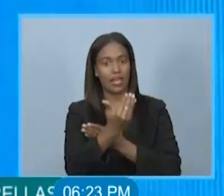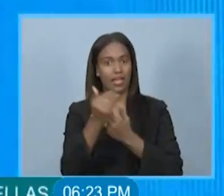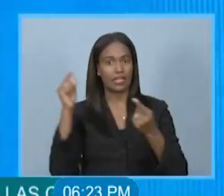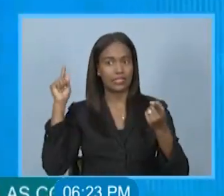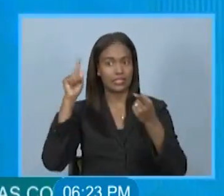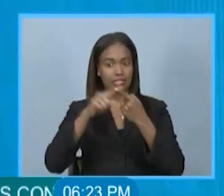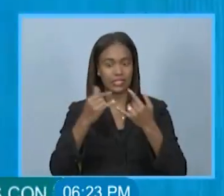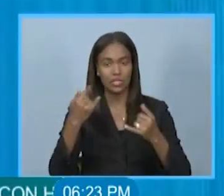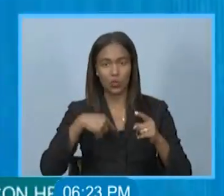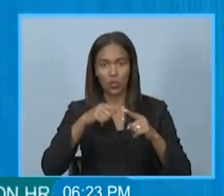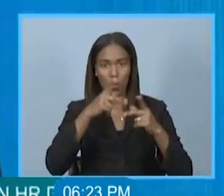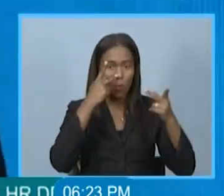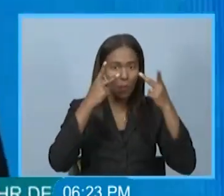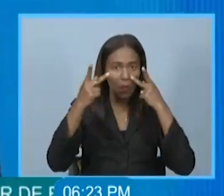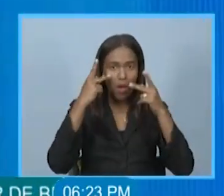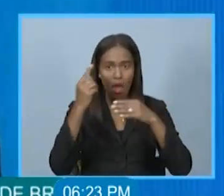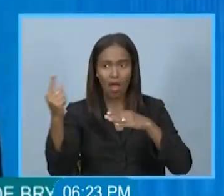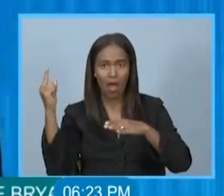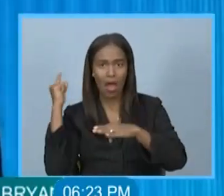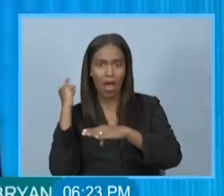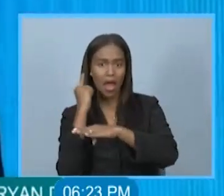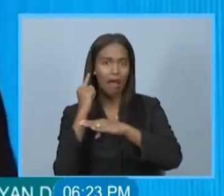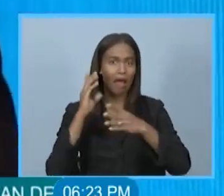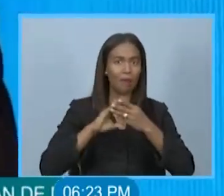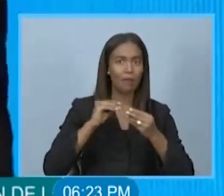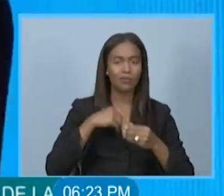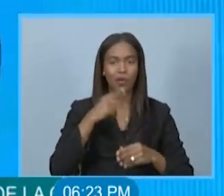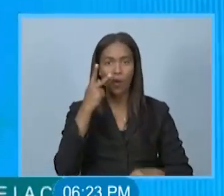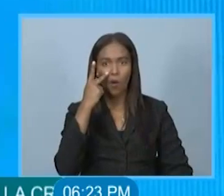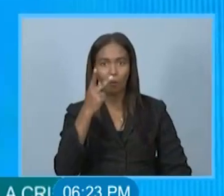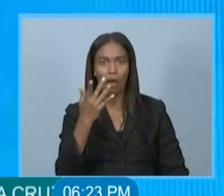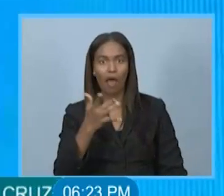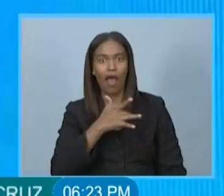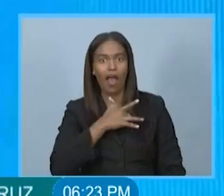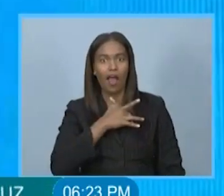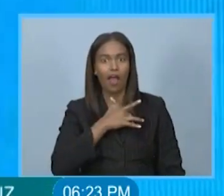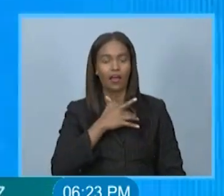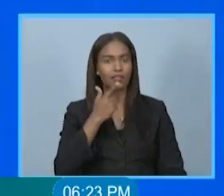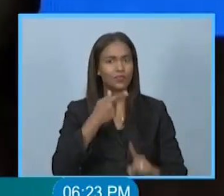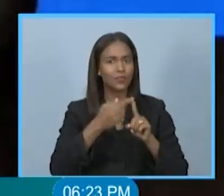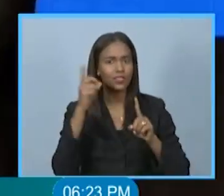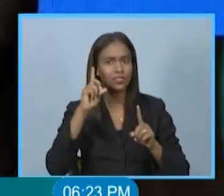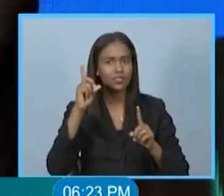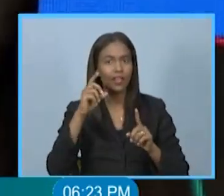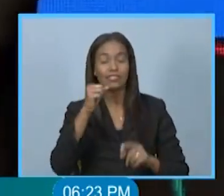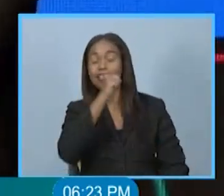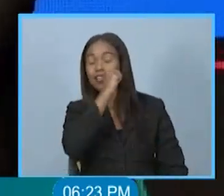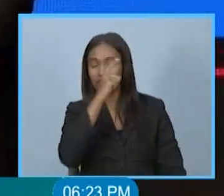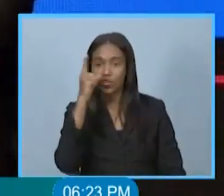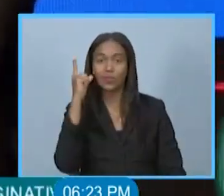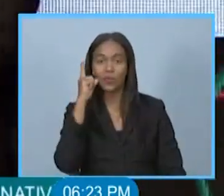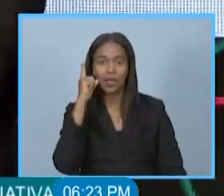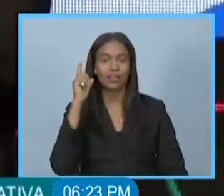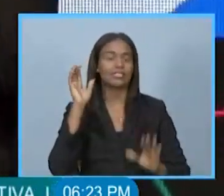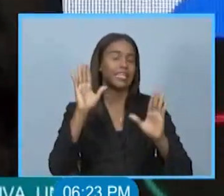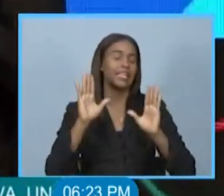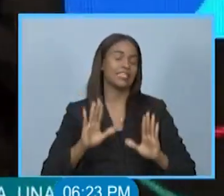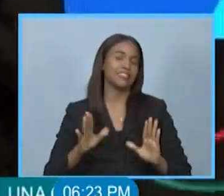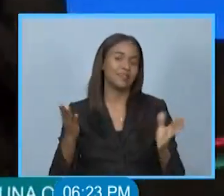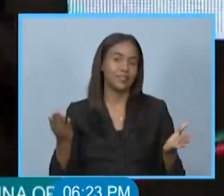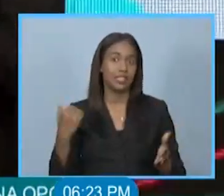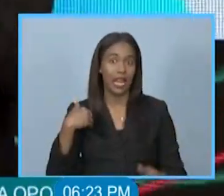cada vez que veo que uno de mis compañeros subi dice algo me quedo totalmente impactado de Santo Domingo excelente Bueno